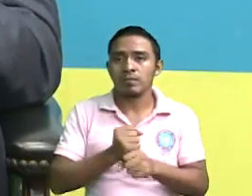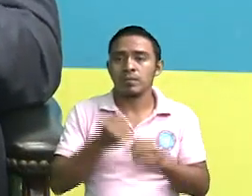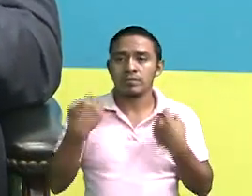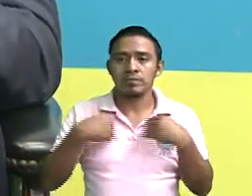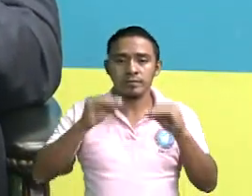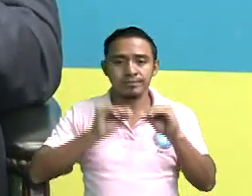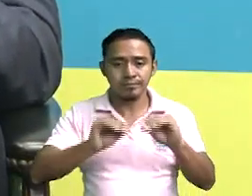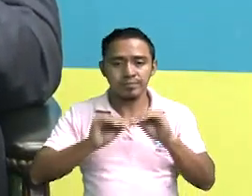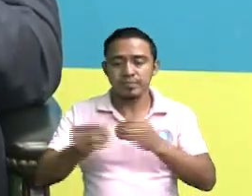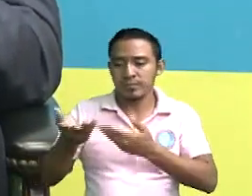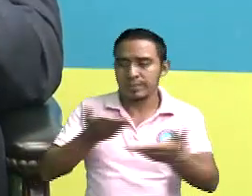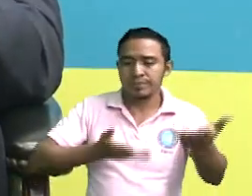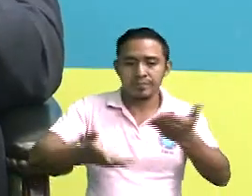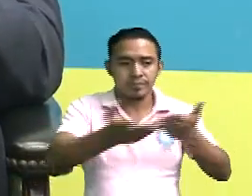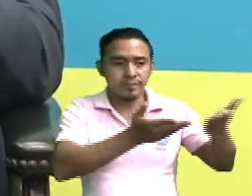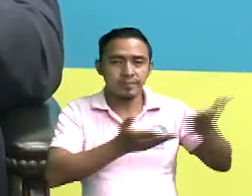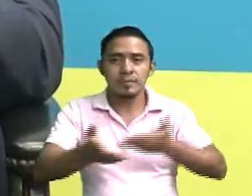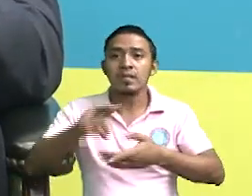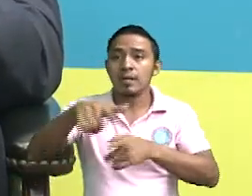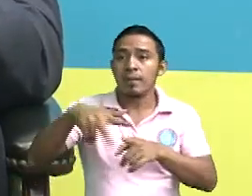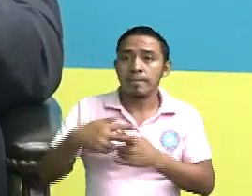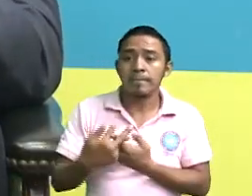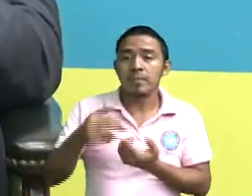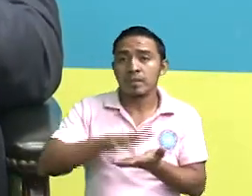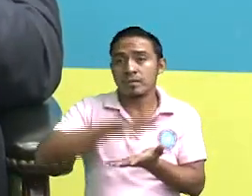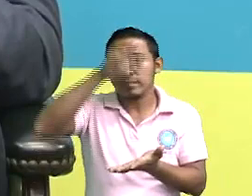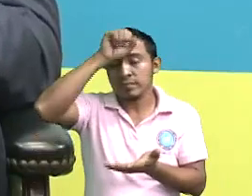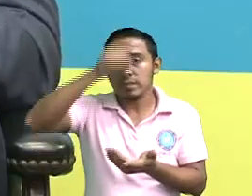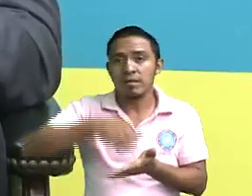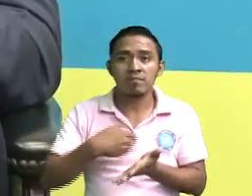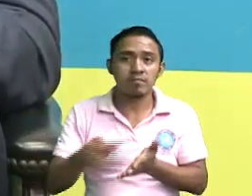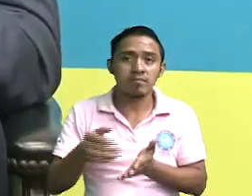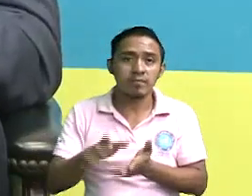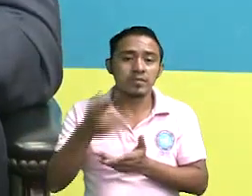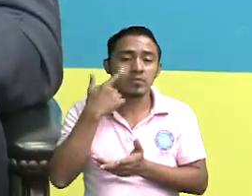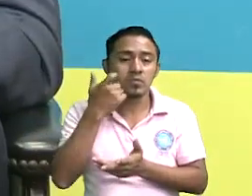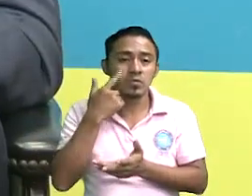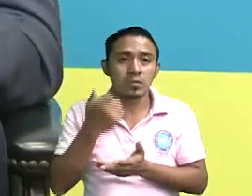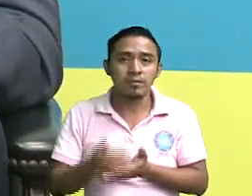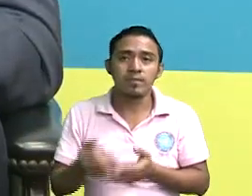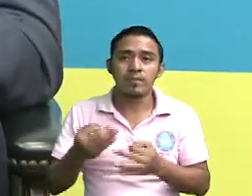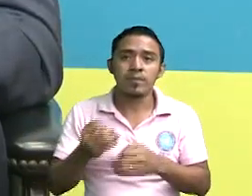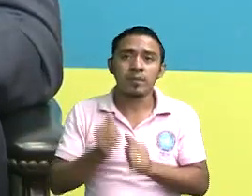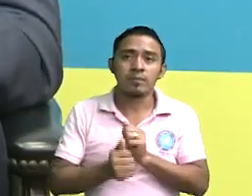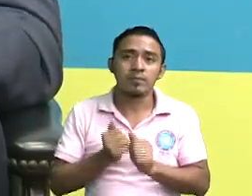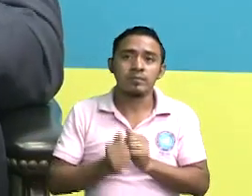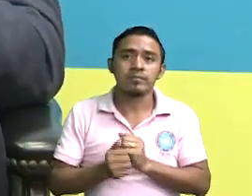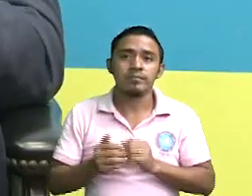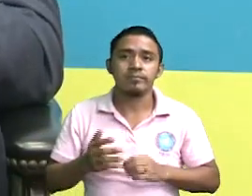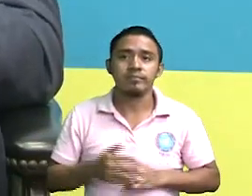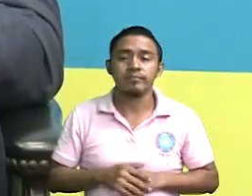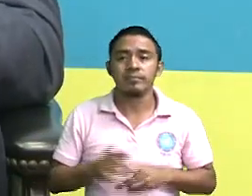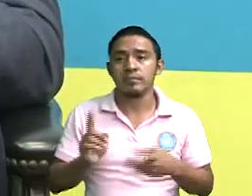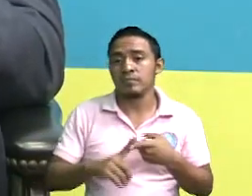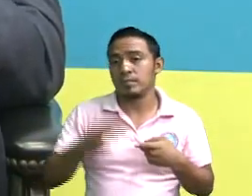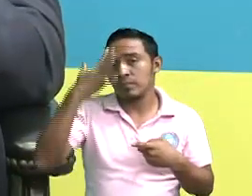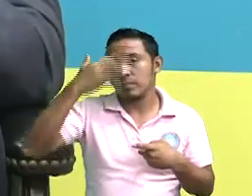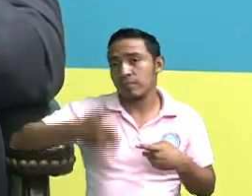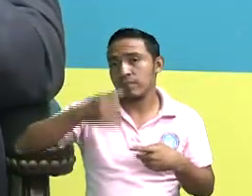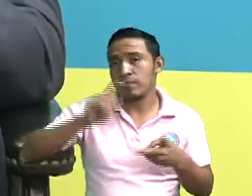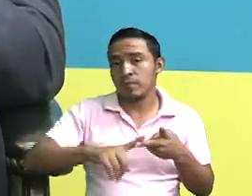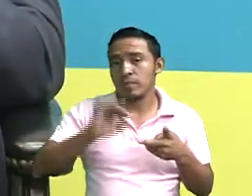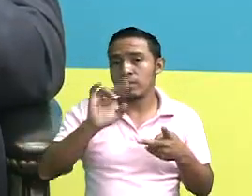docente arduo para que empiece a identificar este tipo de problemas. Al médico general y